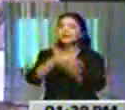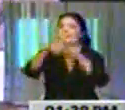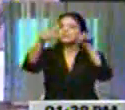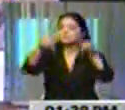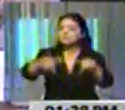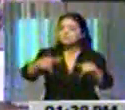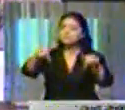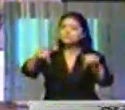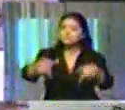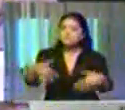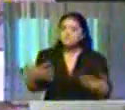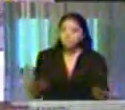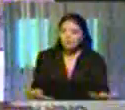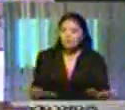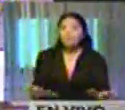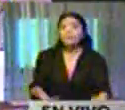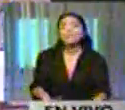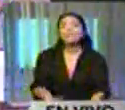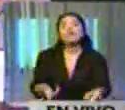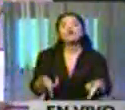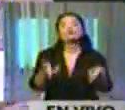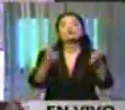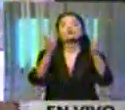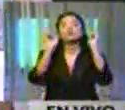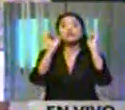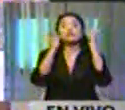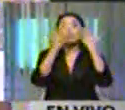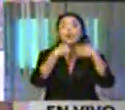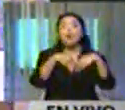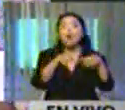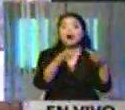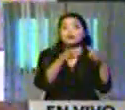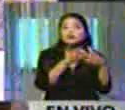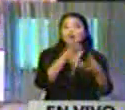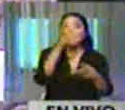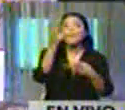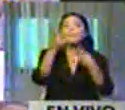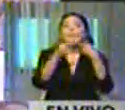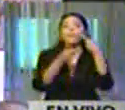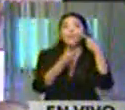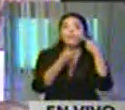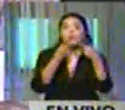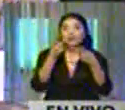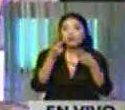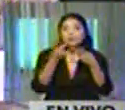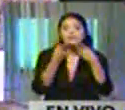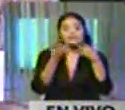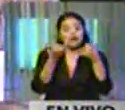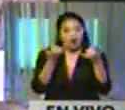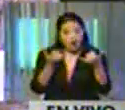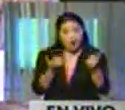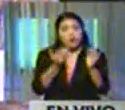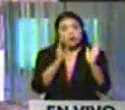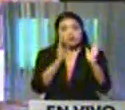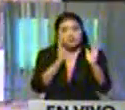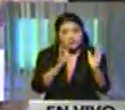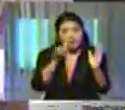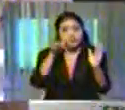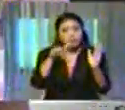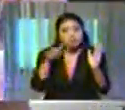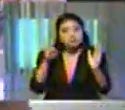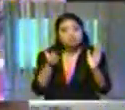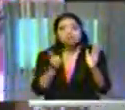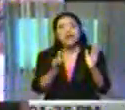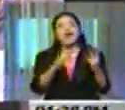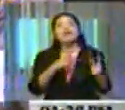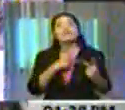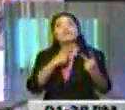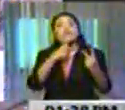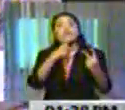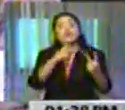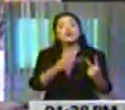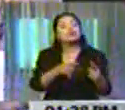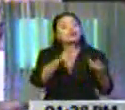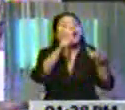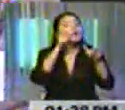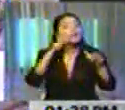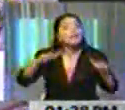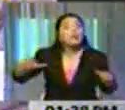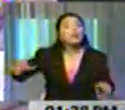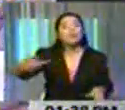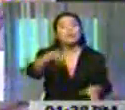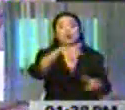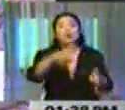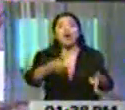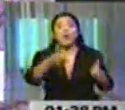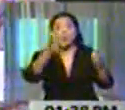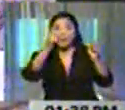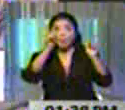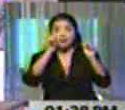que se autoriza una organización política. En esa etapa estamos. La voluntad del pueblo autoriza